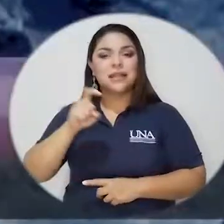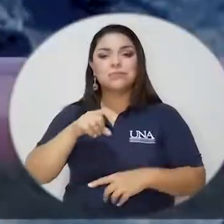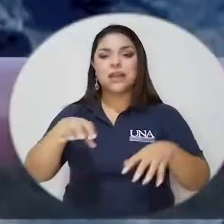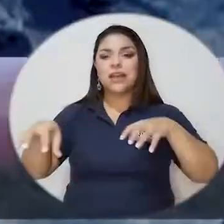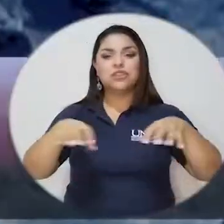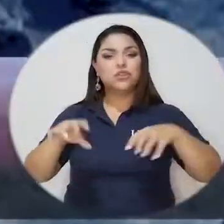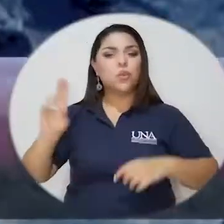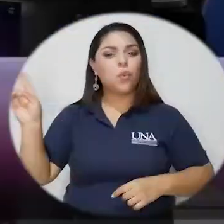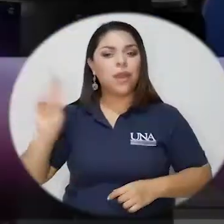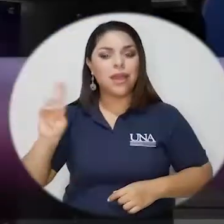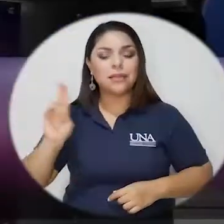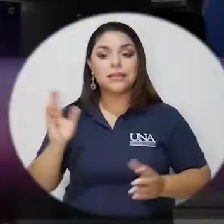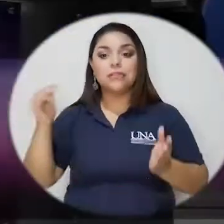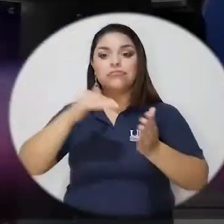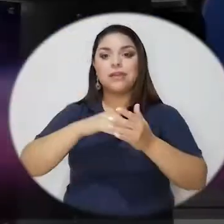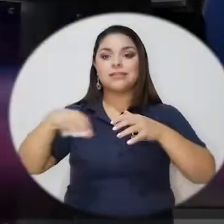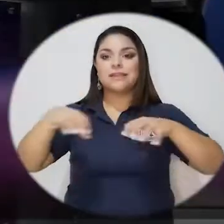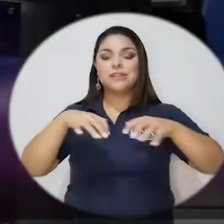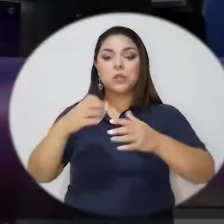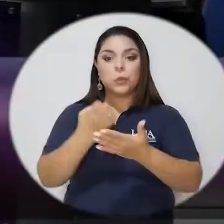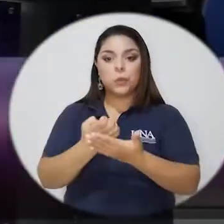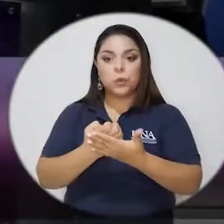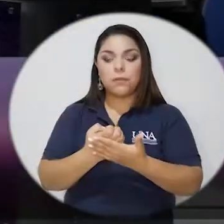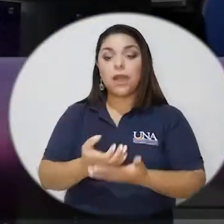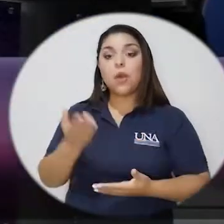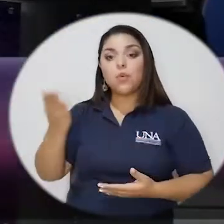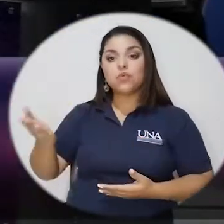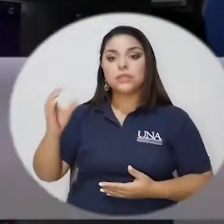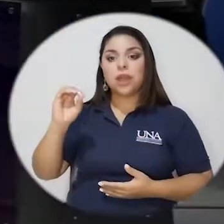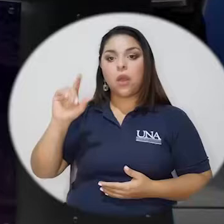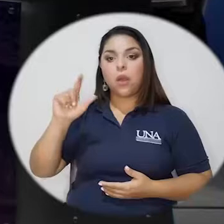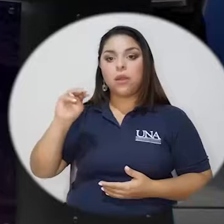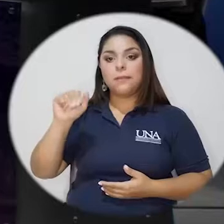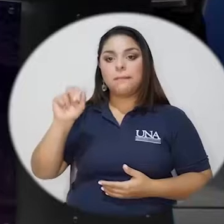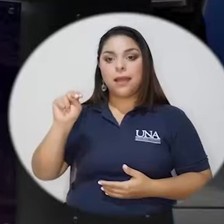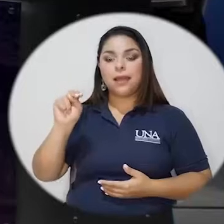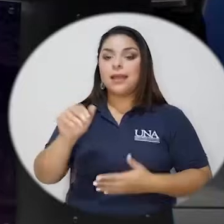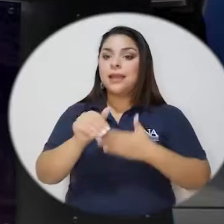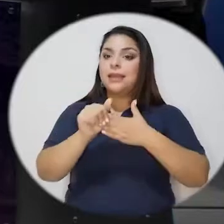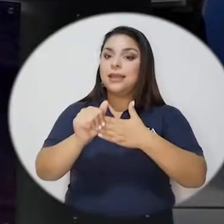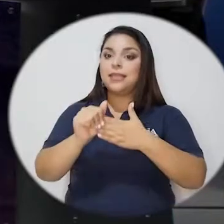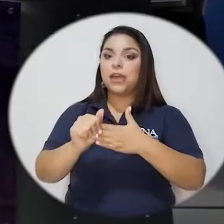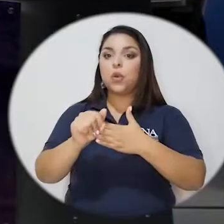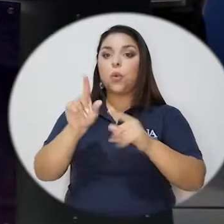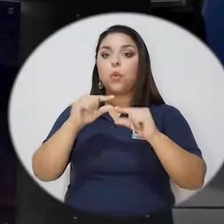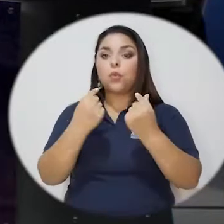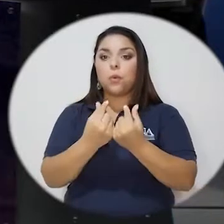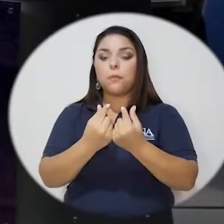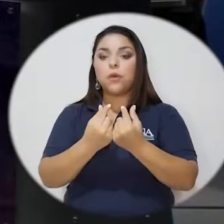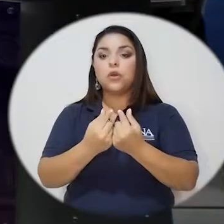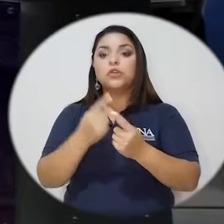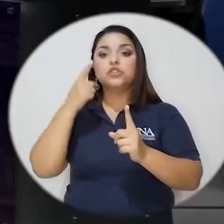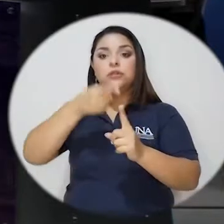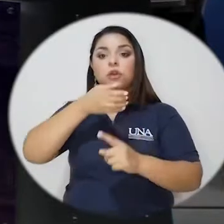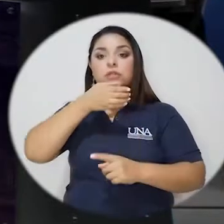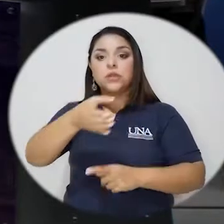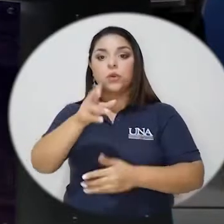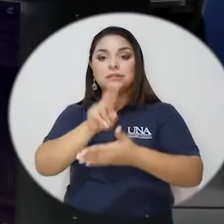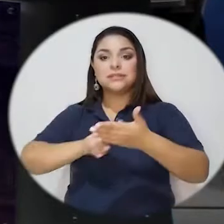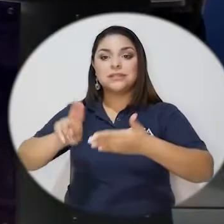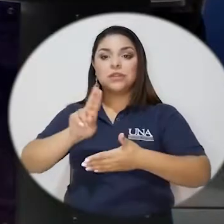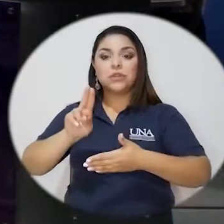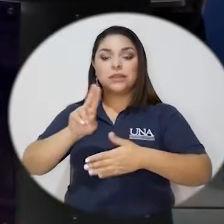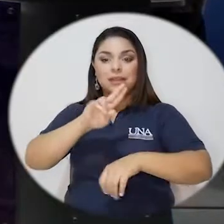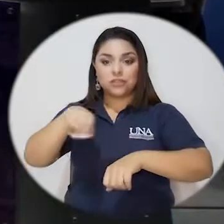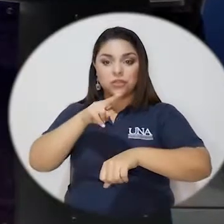tomar acciones urgentes de reactivación económica. Usted, don Olman, lideró un grupo organizado por el Consejo Universitario de la